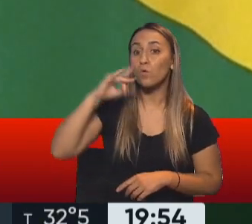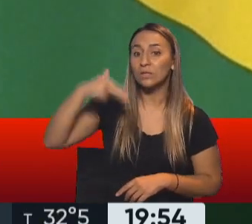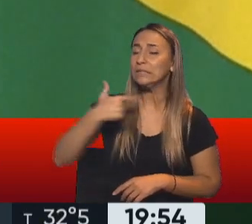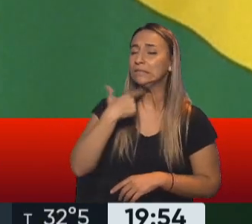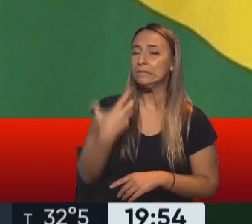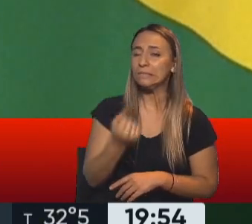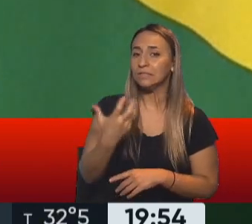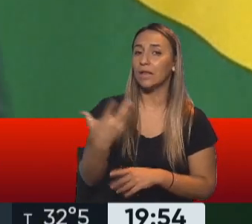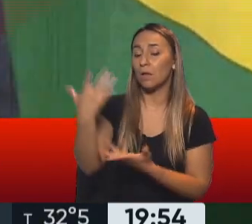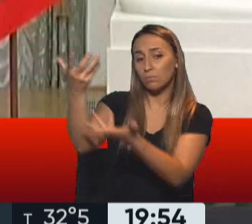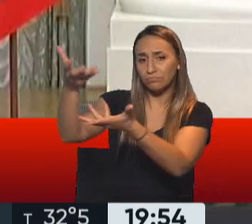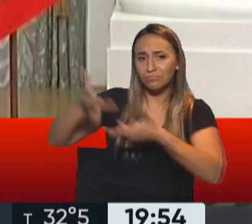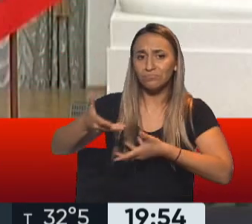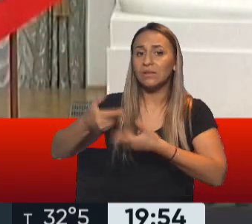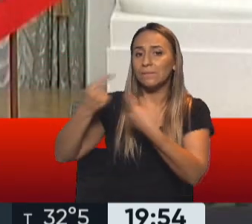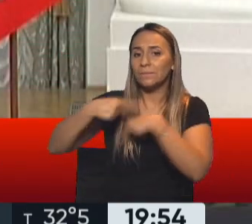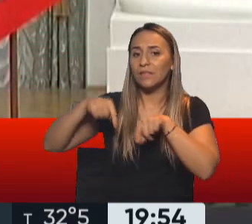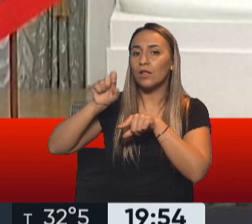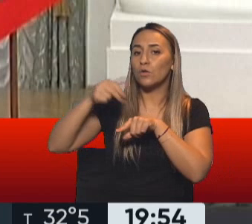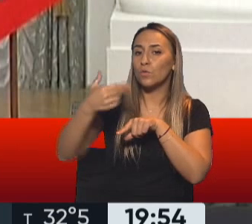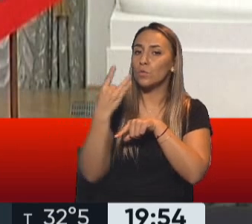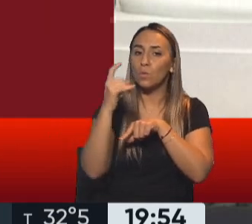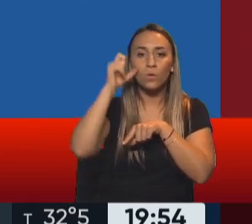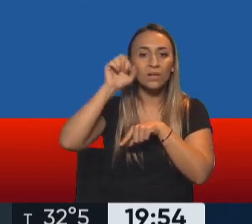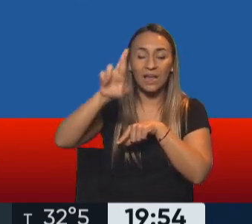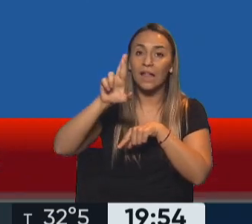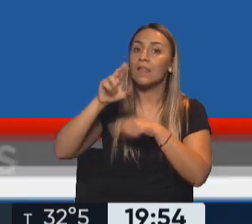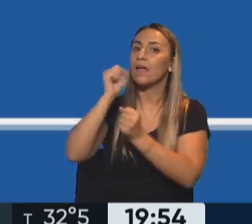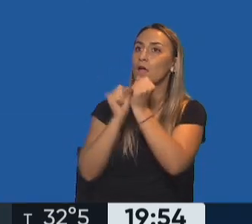pequeños reactores nucleares de la empresa rusa Rosatom.